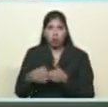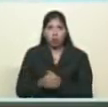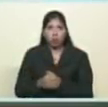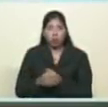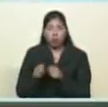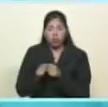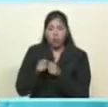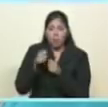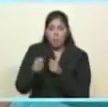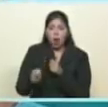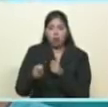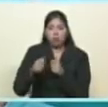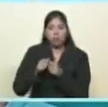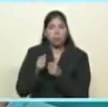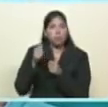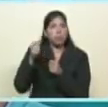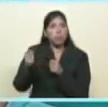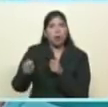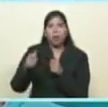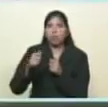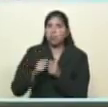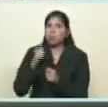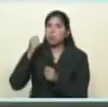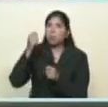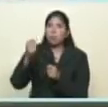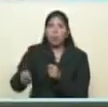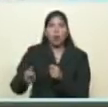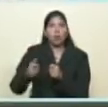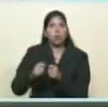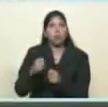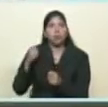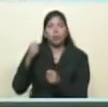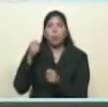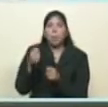Billete por billete, uno detrás de otro, compadre.